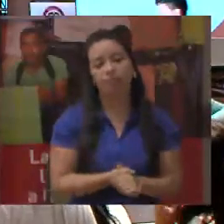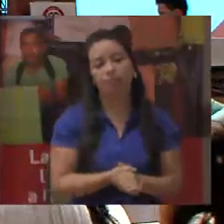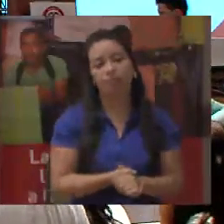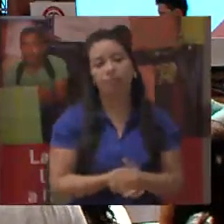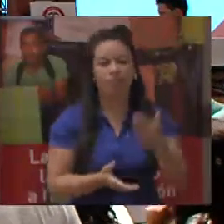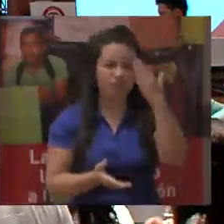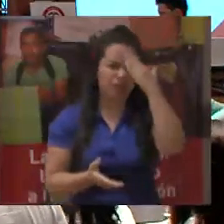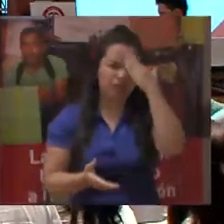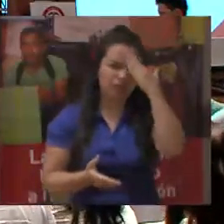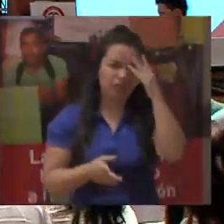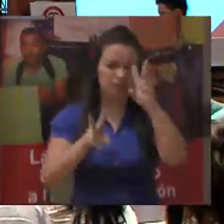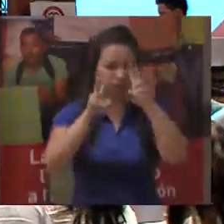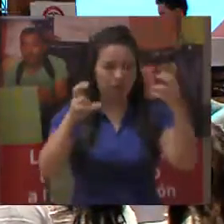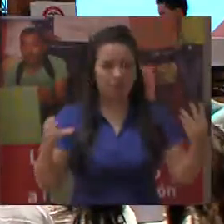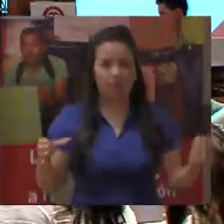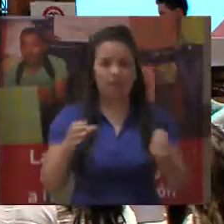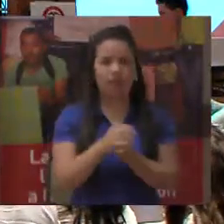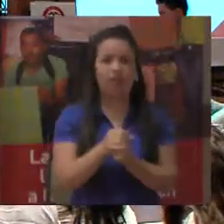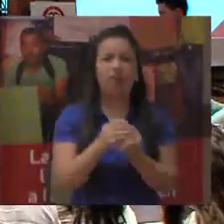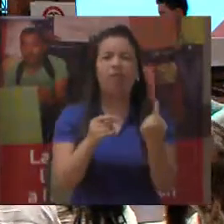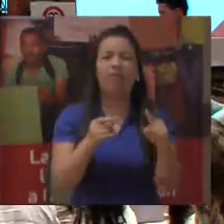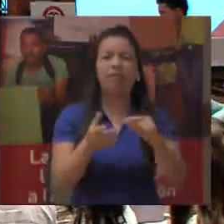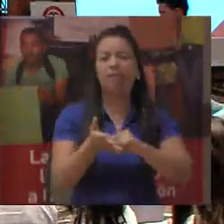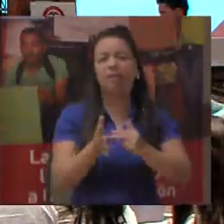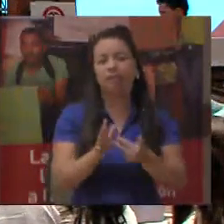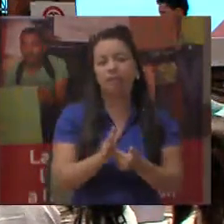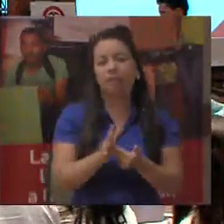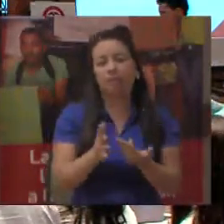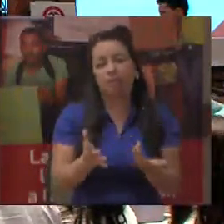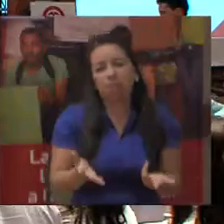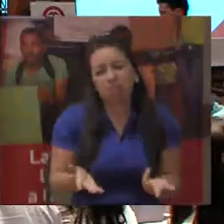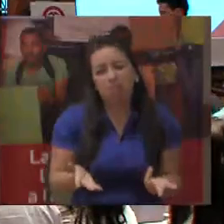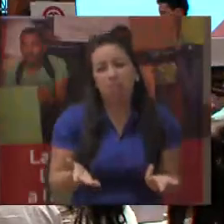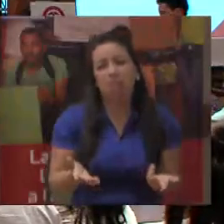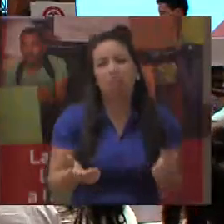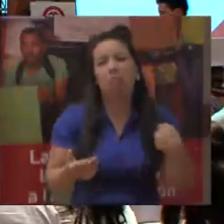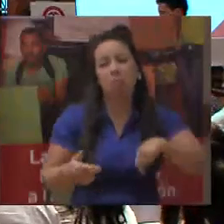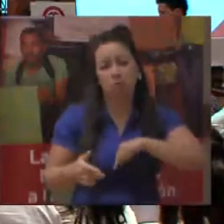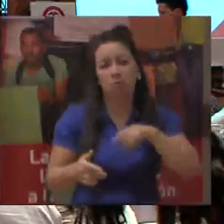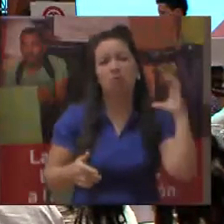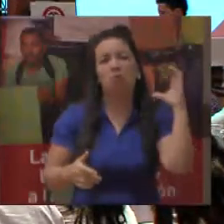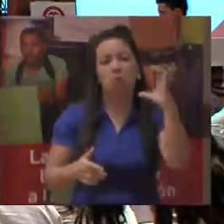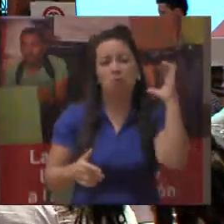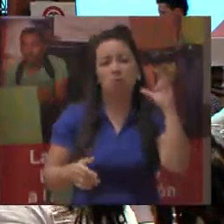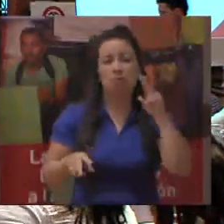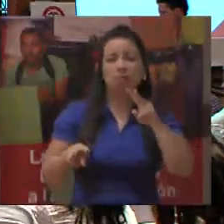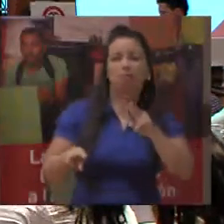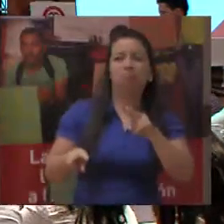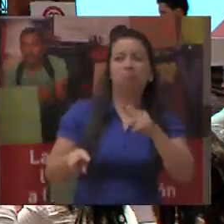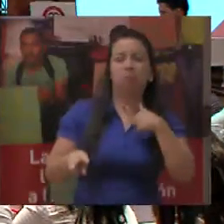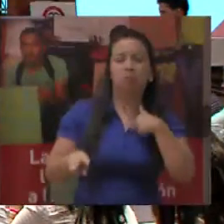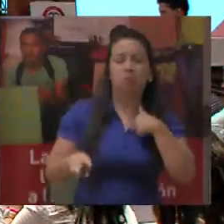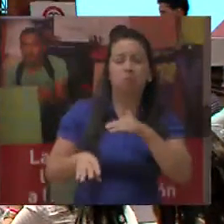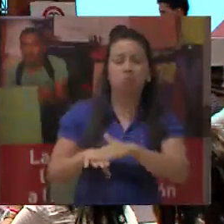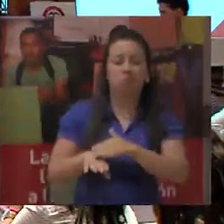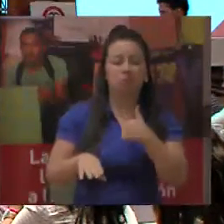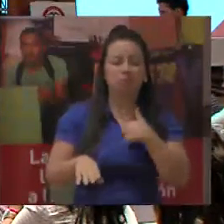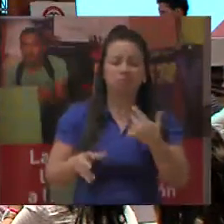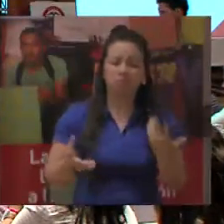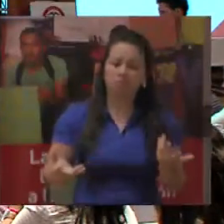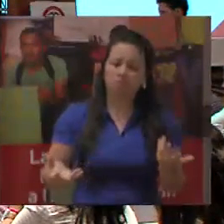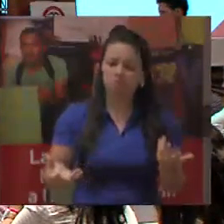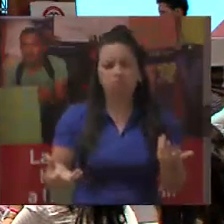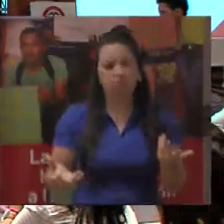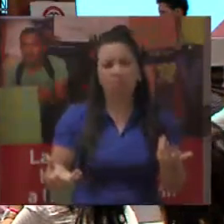hablar de reintegración sin que los colombianos sintamos por qué causamos lo que tenemos, yo creo que no